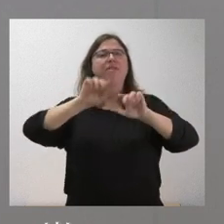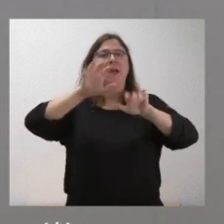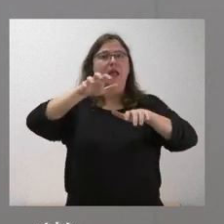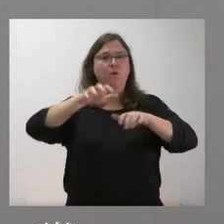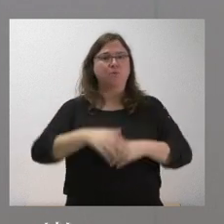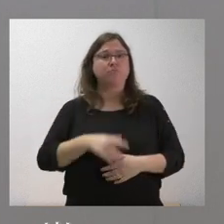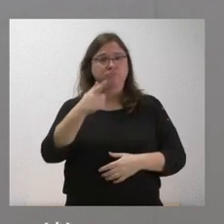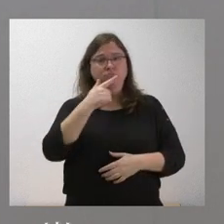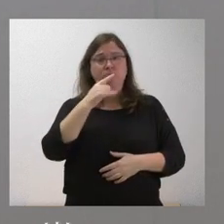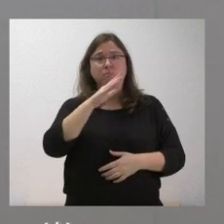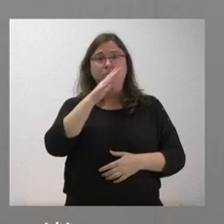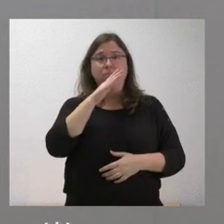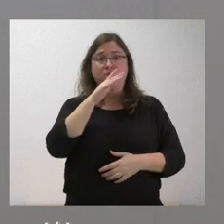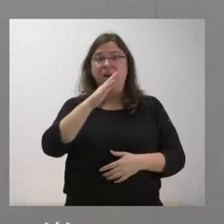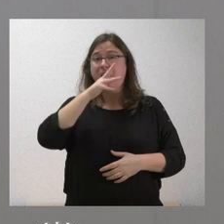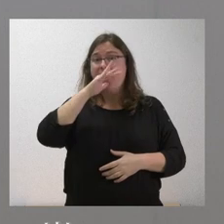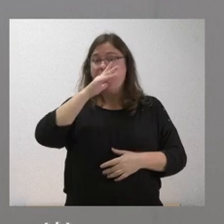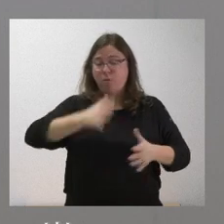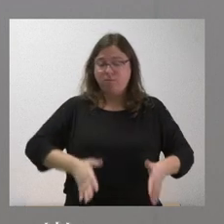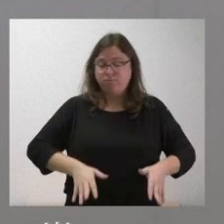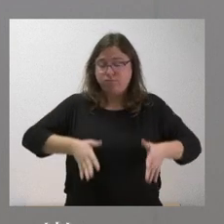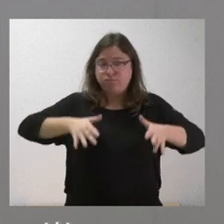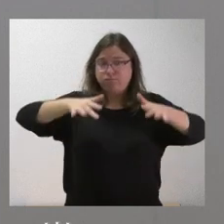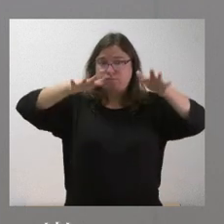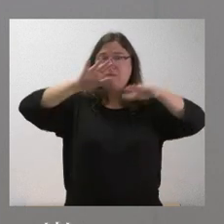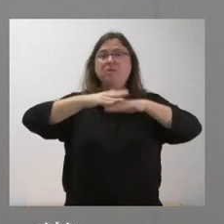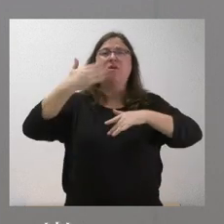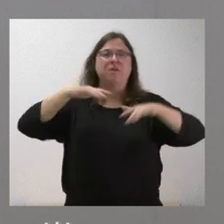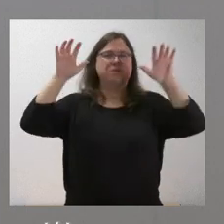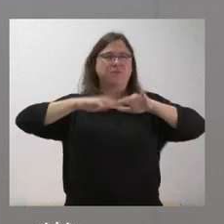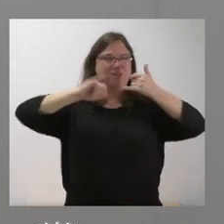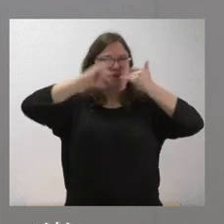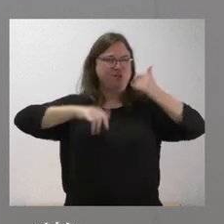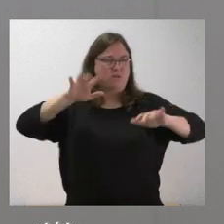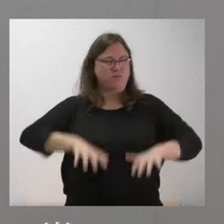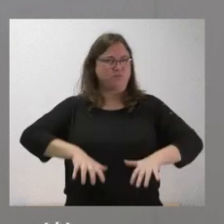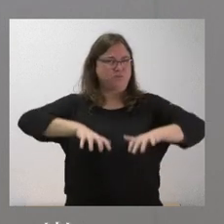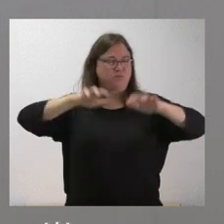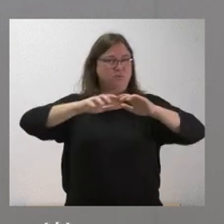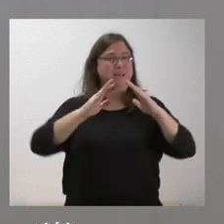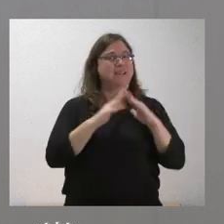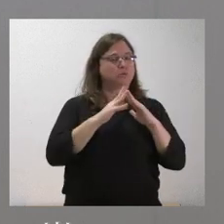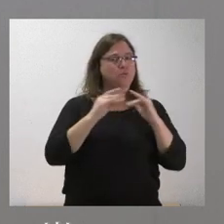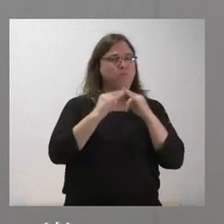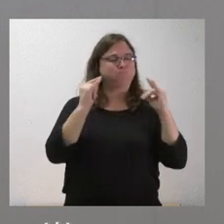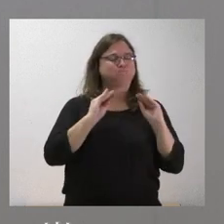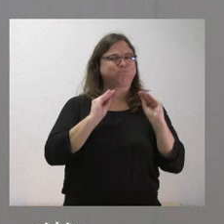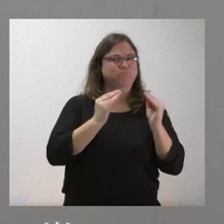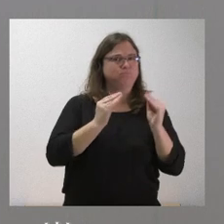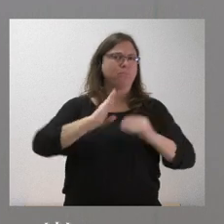La crecida de caudal del Arroyo como consecuencia de las últimas tormentas generó daños en la estructura